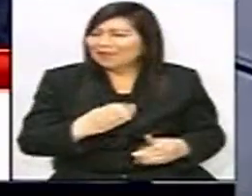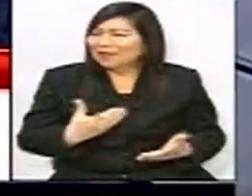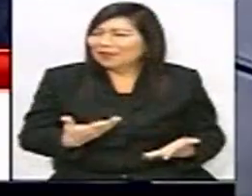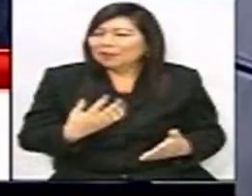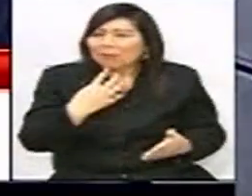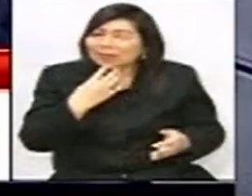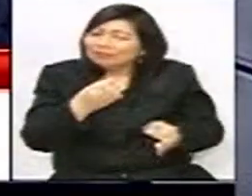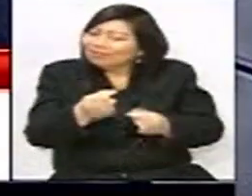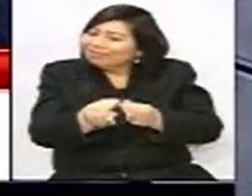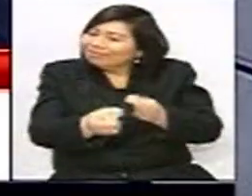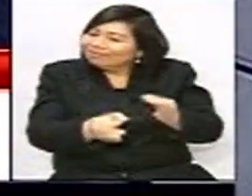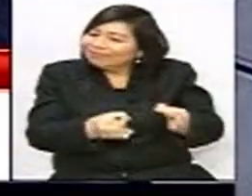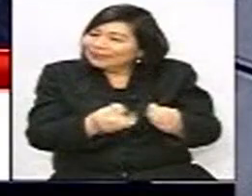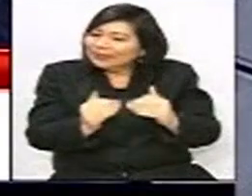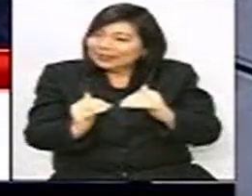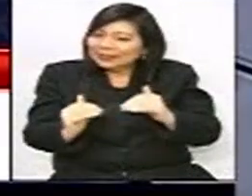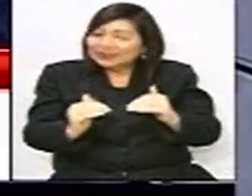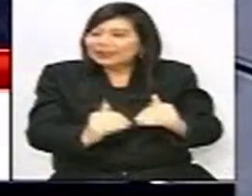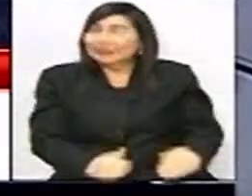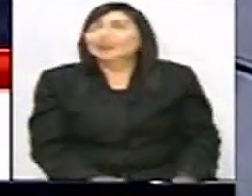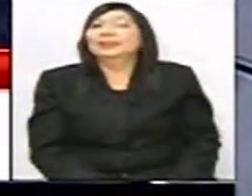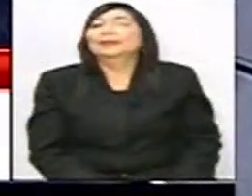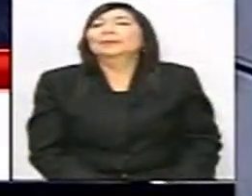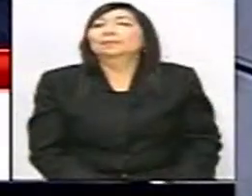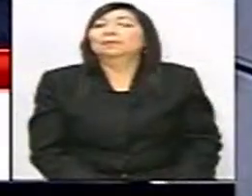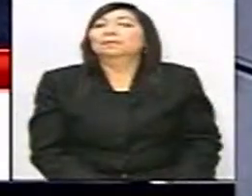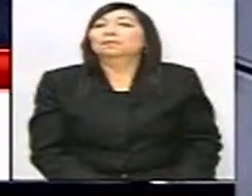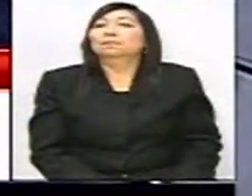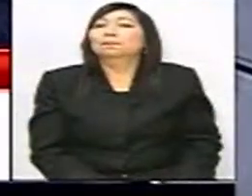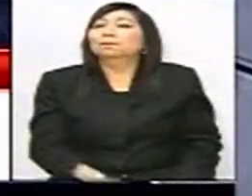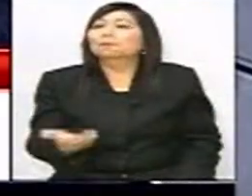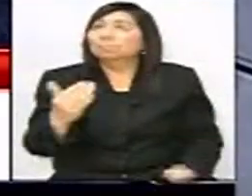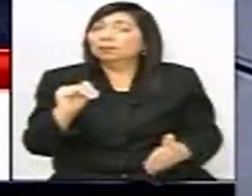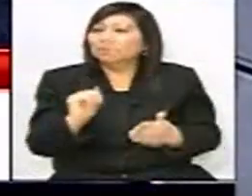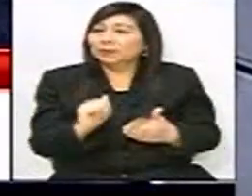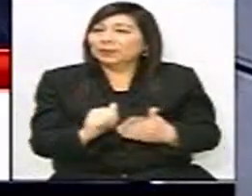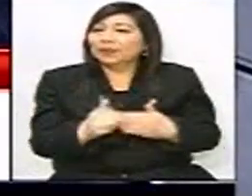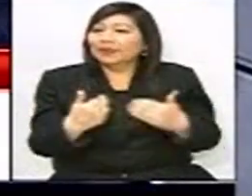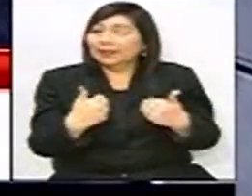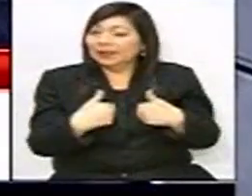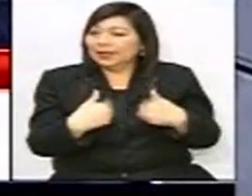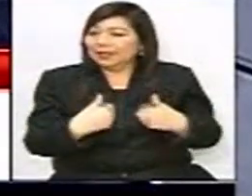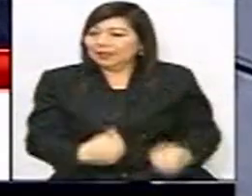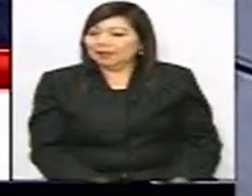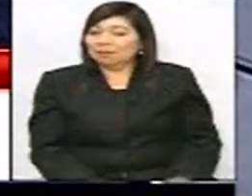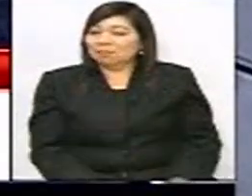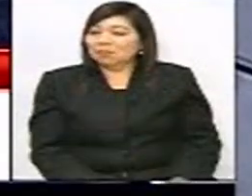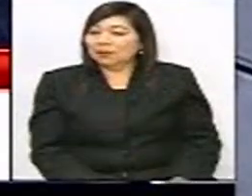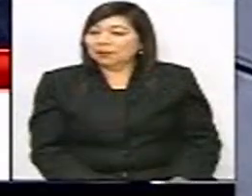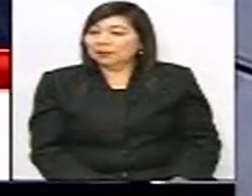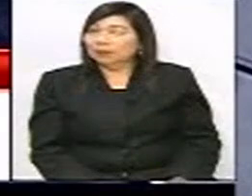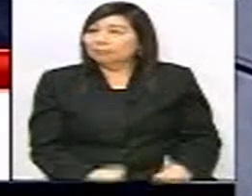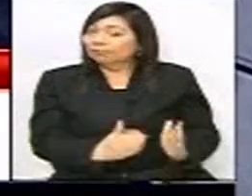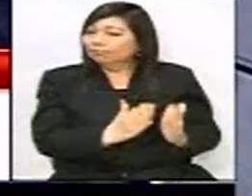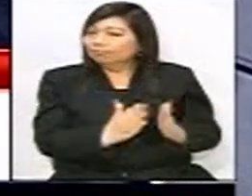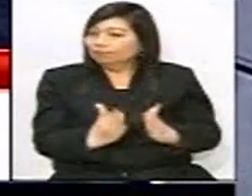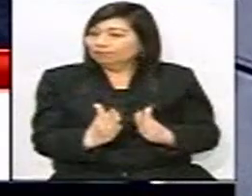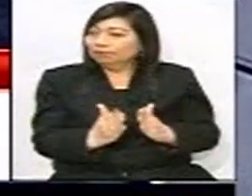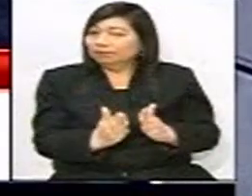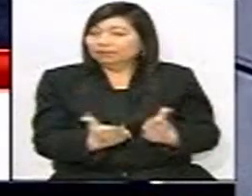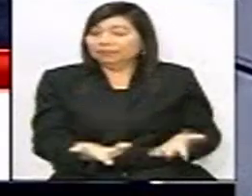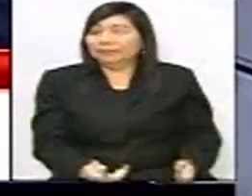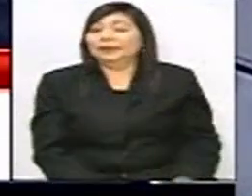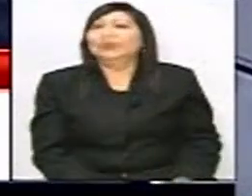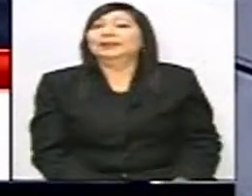poco para determinar los límites. Y si usted ve, entramos o tenemos de por medio un arbitraje sobre el TIR,